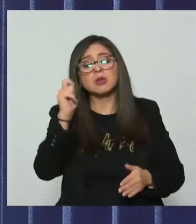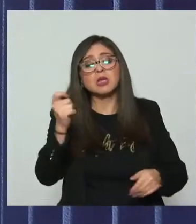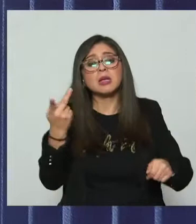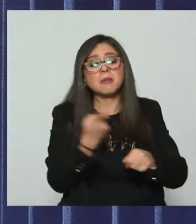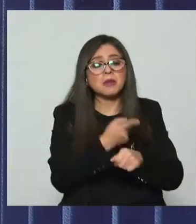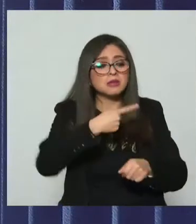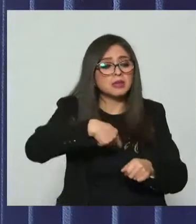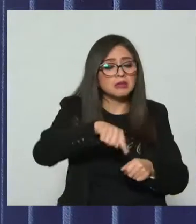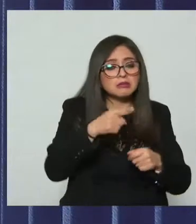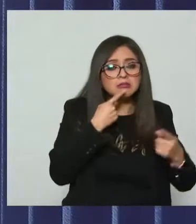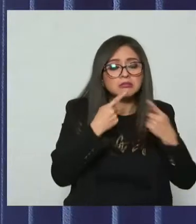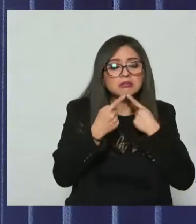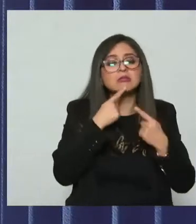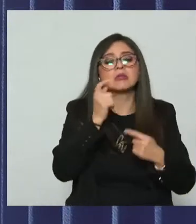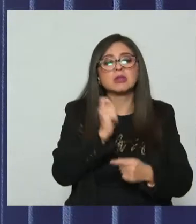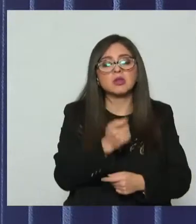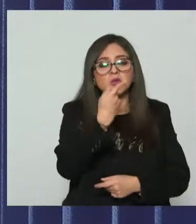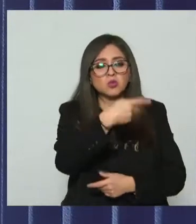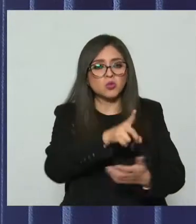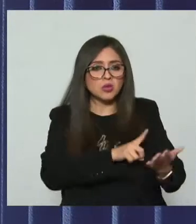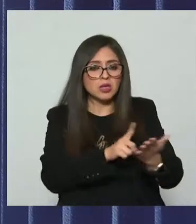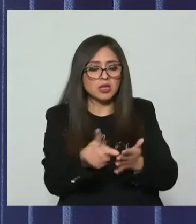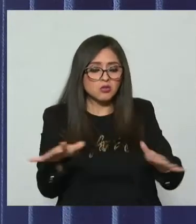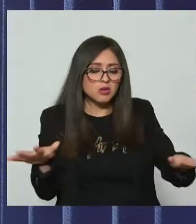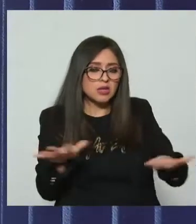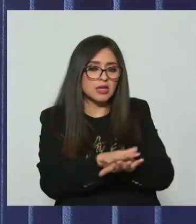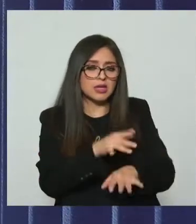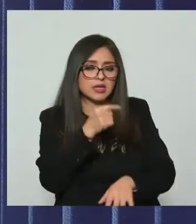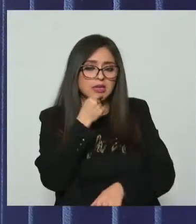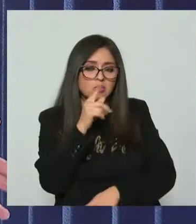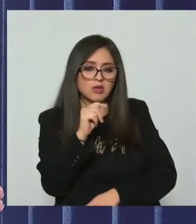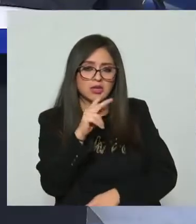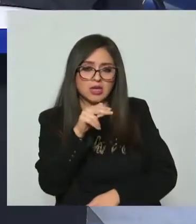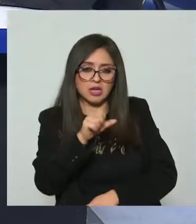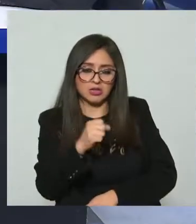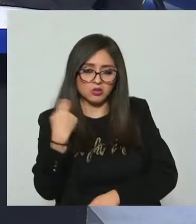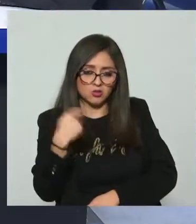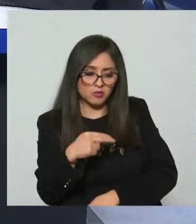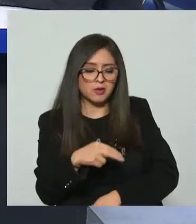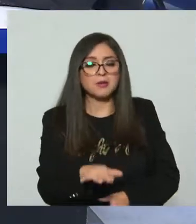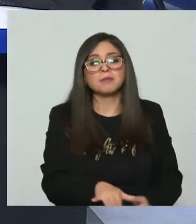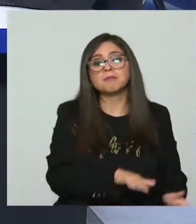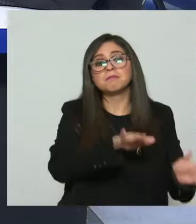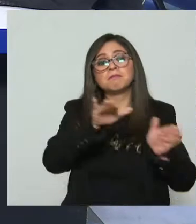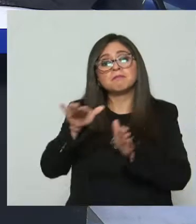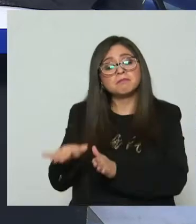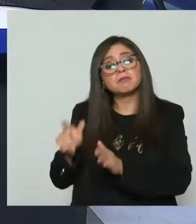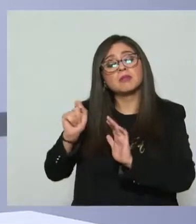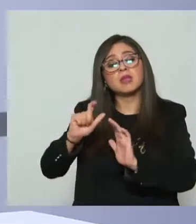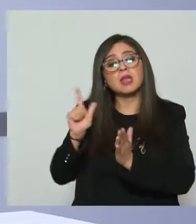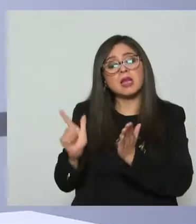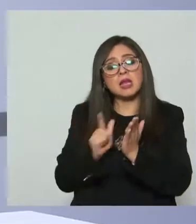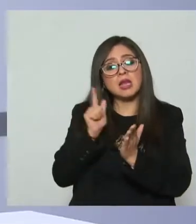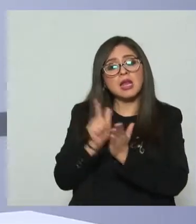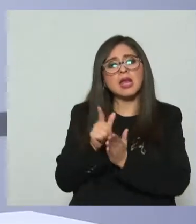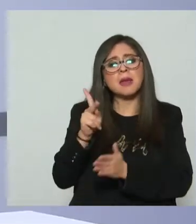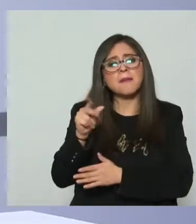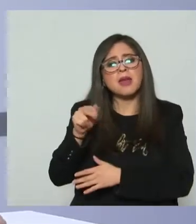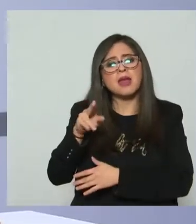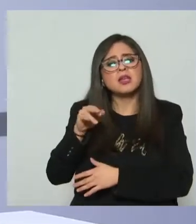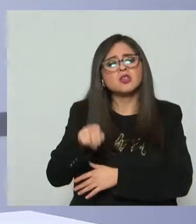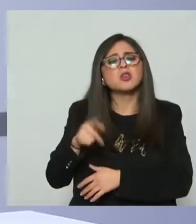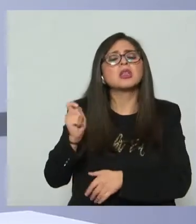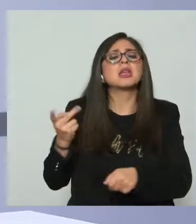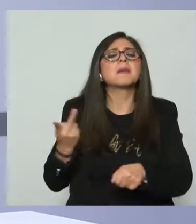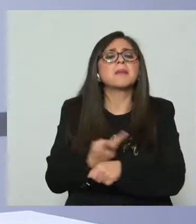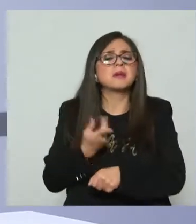infancias trans y otro tema que también tiene su propia polémica es el Instituto de Planeación, la Ley de Planeación. Carlos Castillo, ¿qué nos puedes decir? Pues